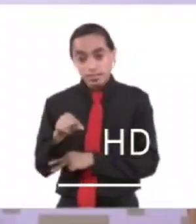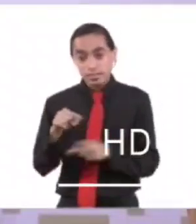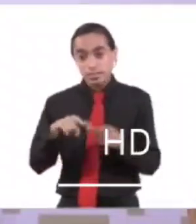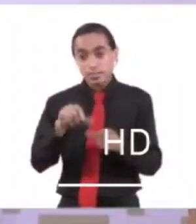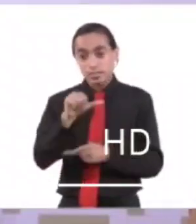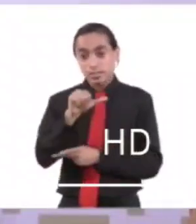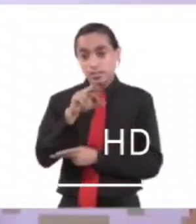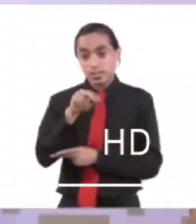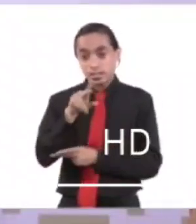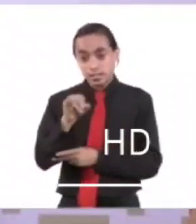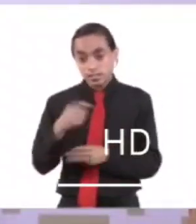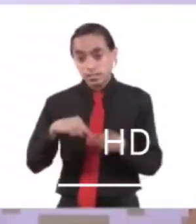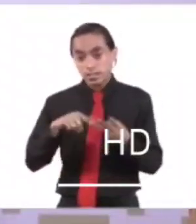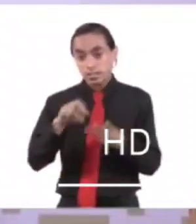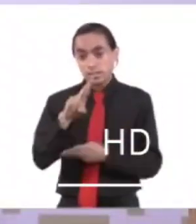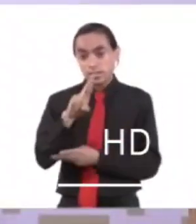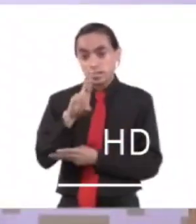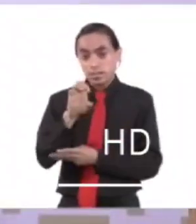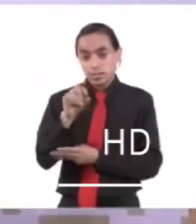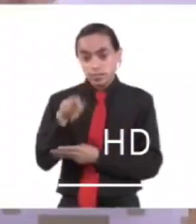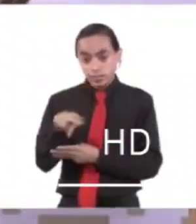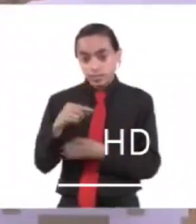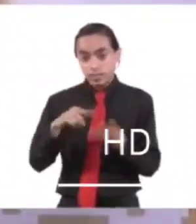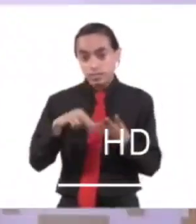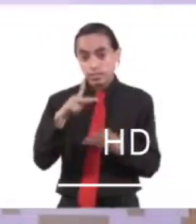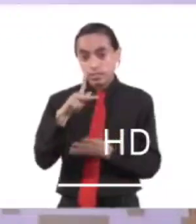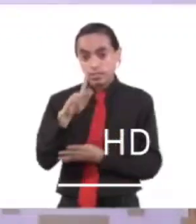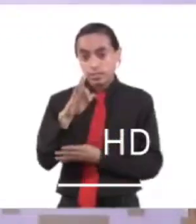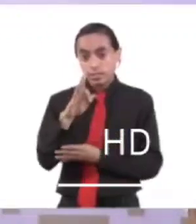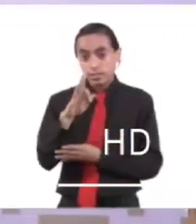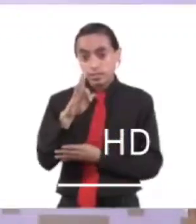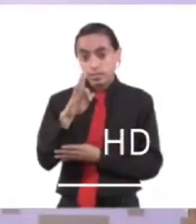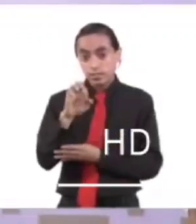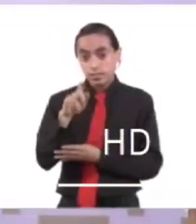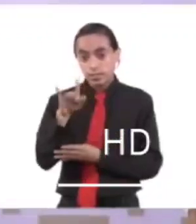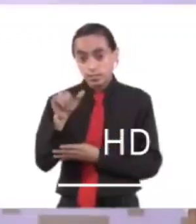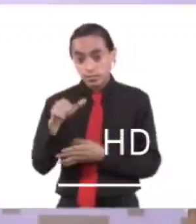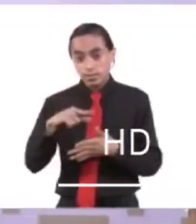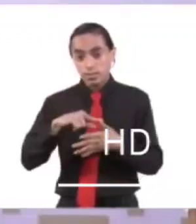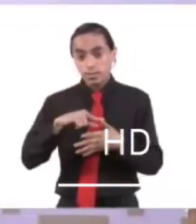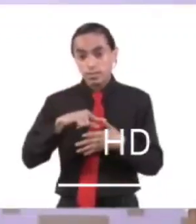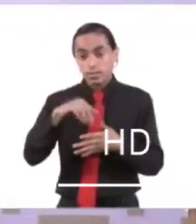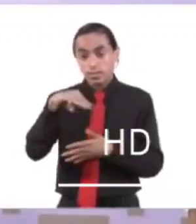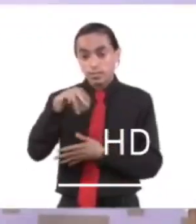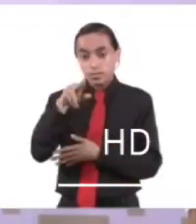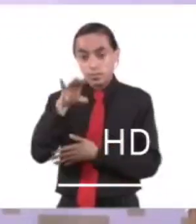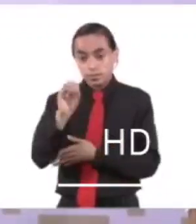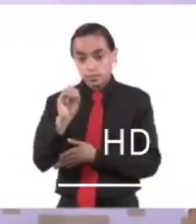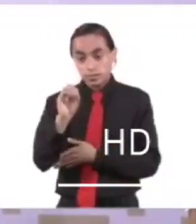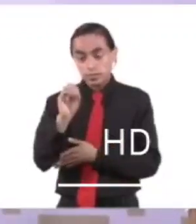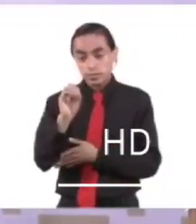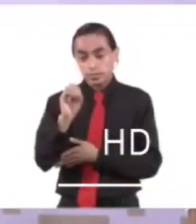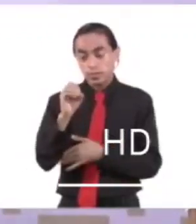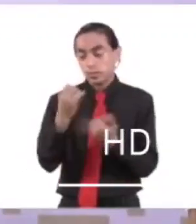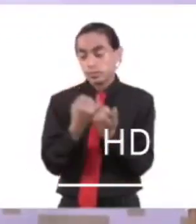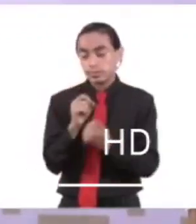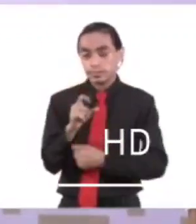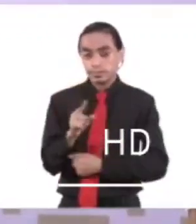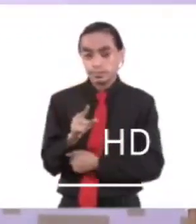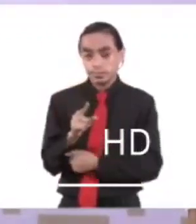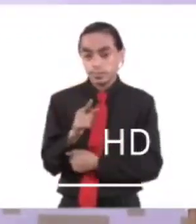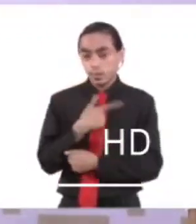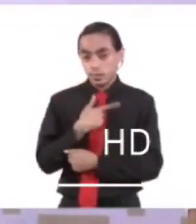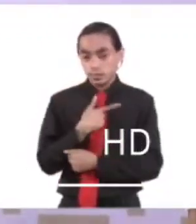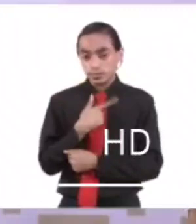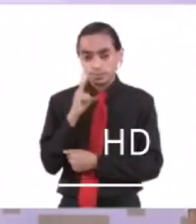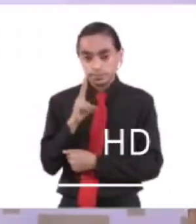a Rubén, a Felipe, a Mauricio, qué gusto verte, Mauricio. Por supuesto, al